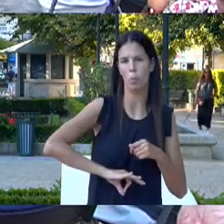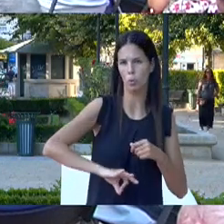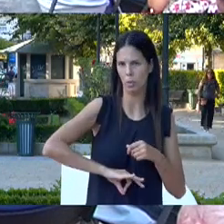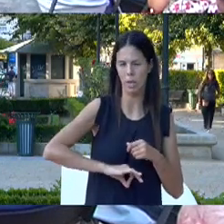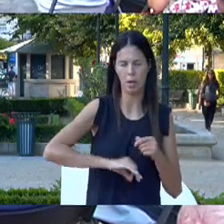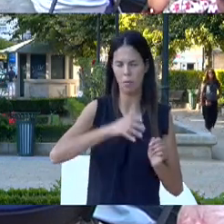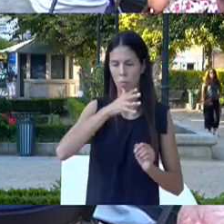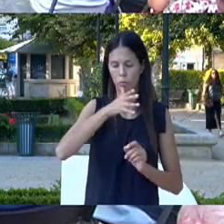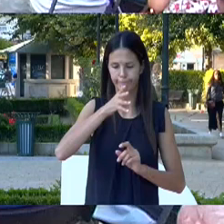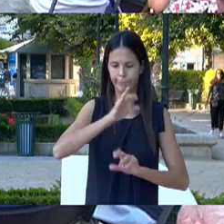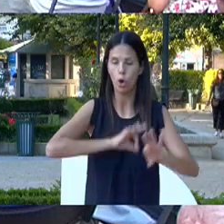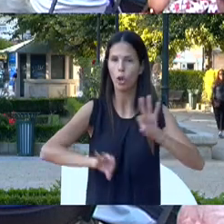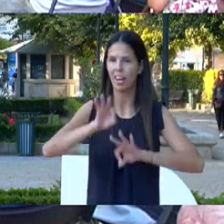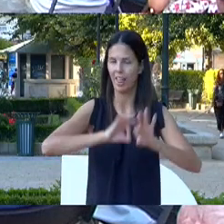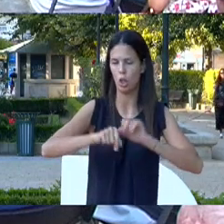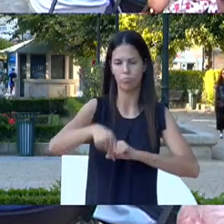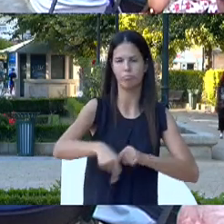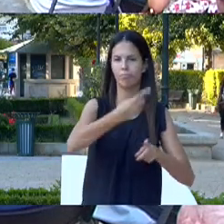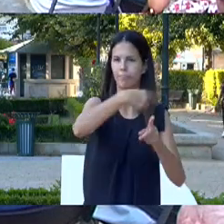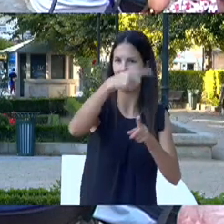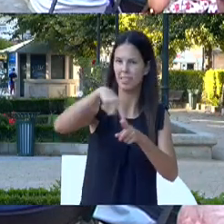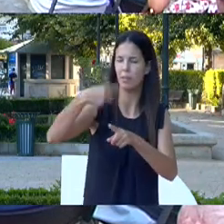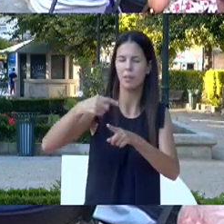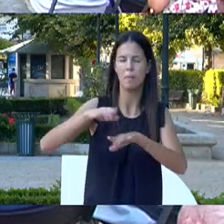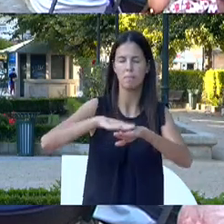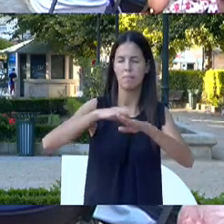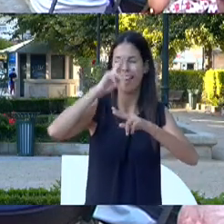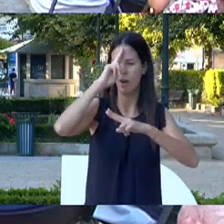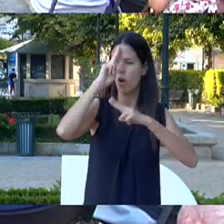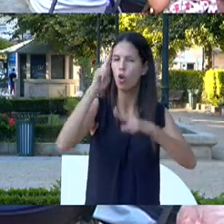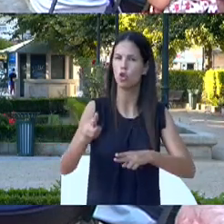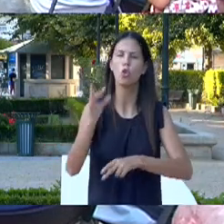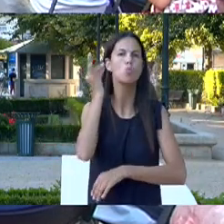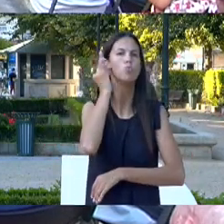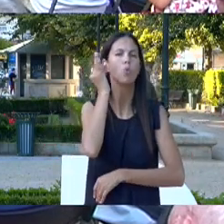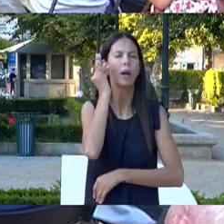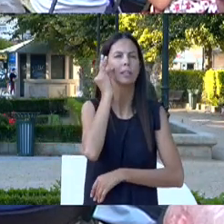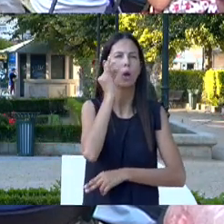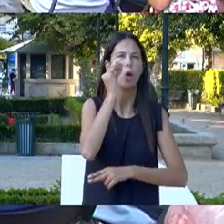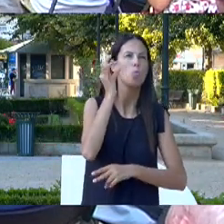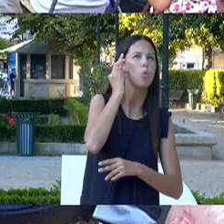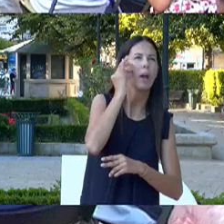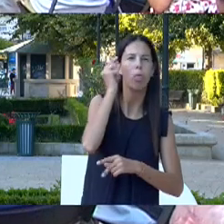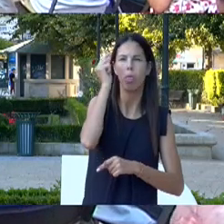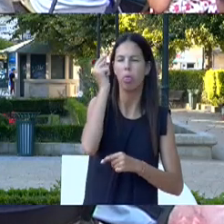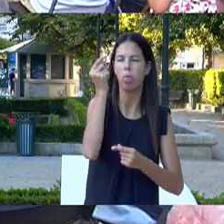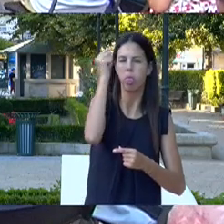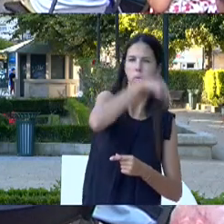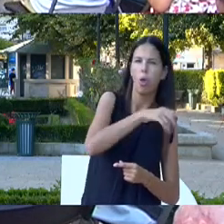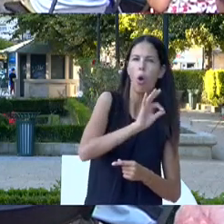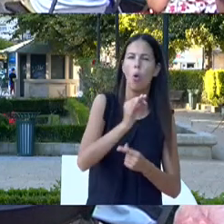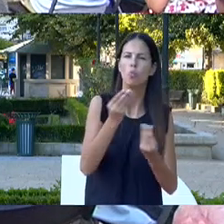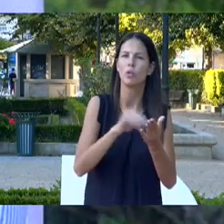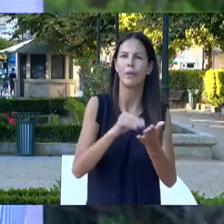ter organizado estas actividades para honrar as mulleres esquecidas ou moitas veces pouco recoñecidas que